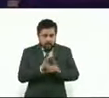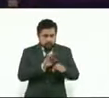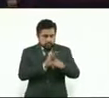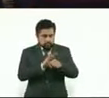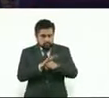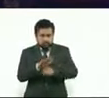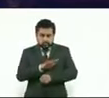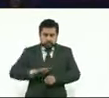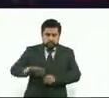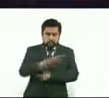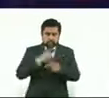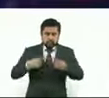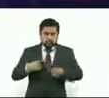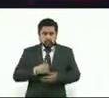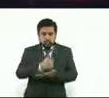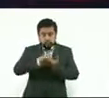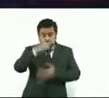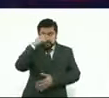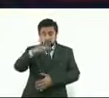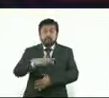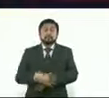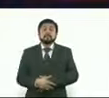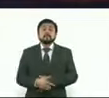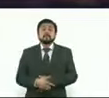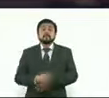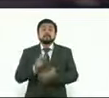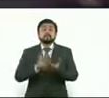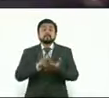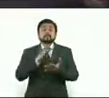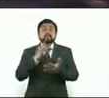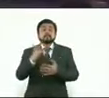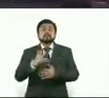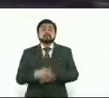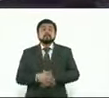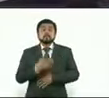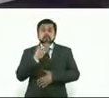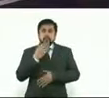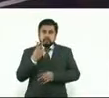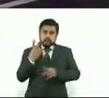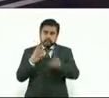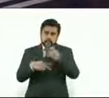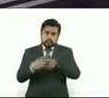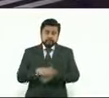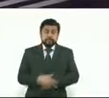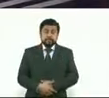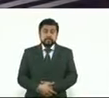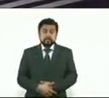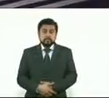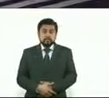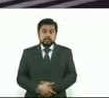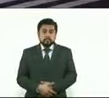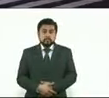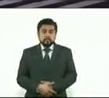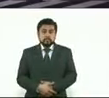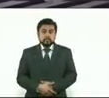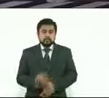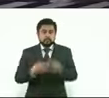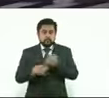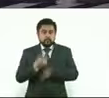Civil de la Ciudad de México. Muchas gracias, bienvenidas y bienvenidos.